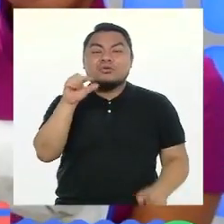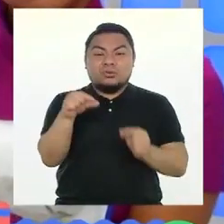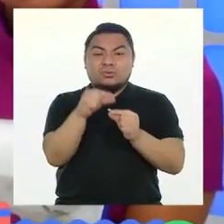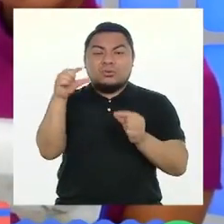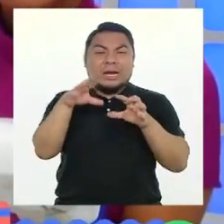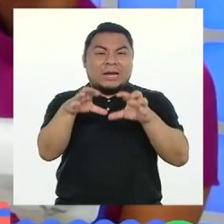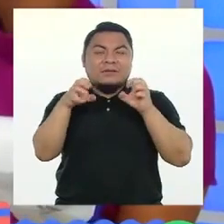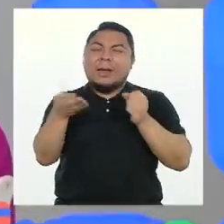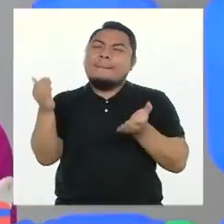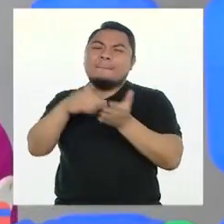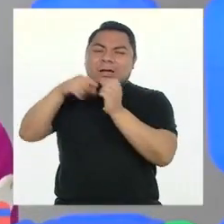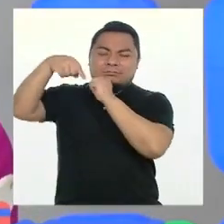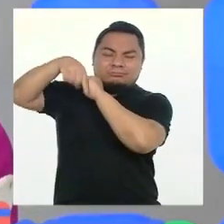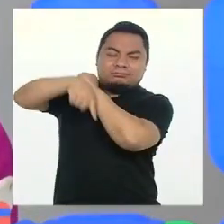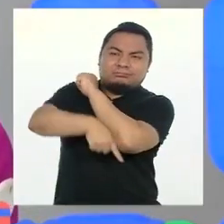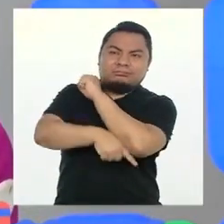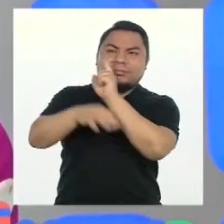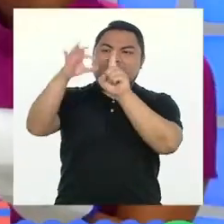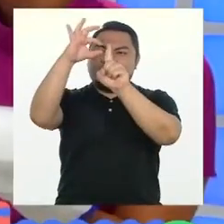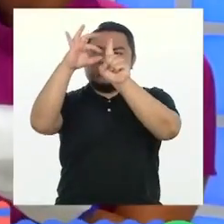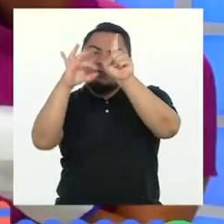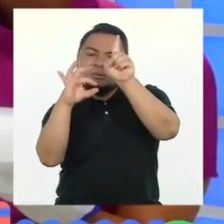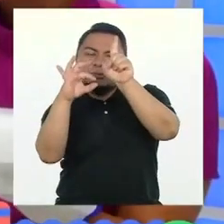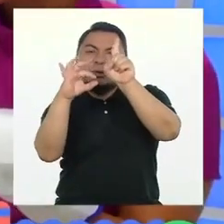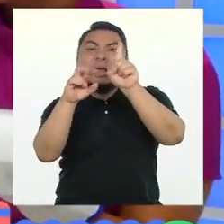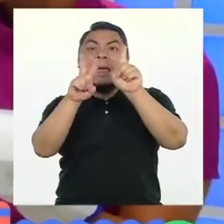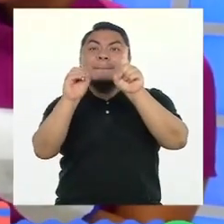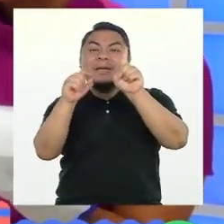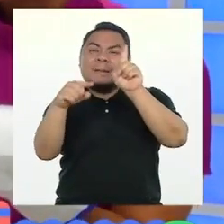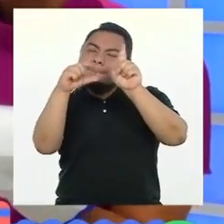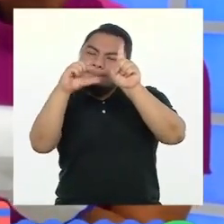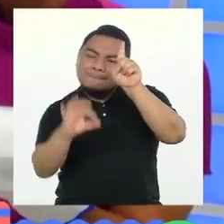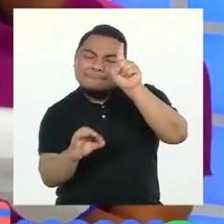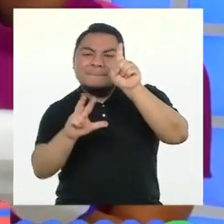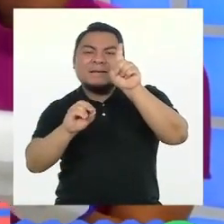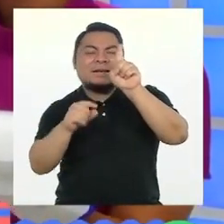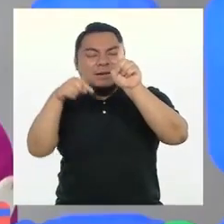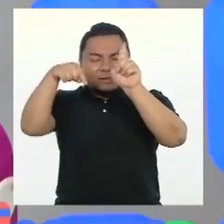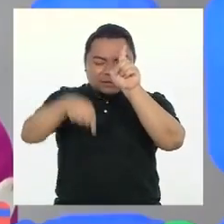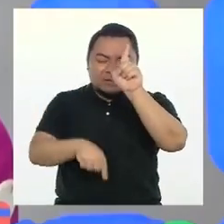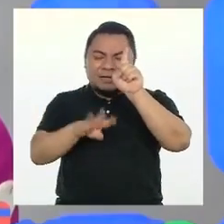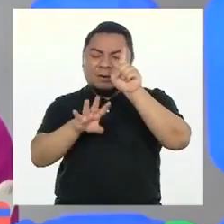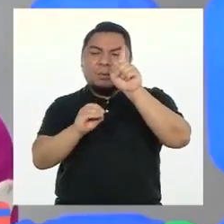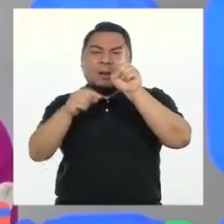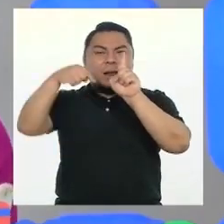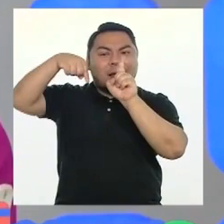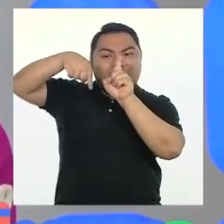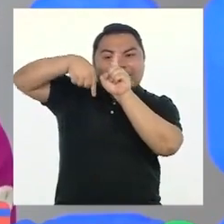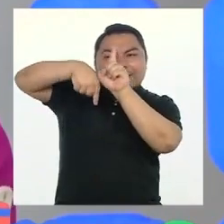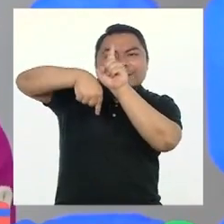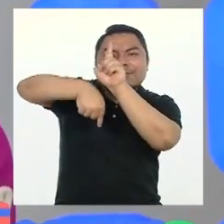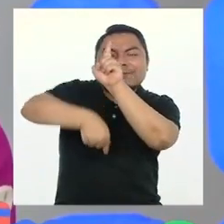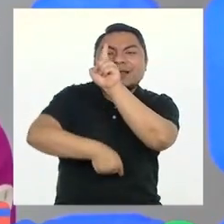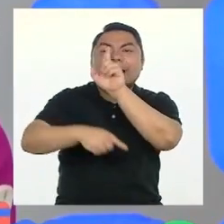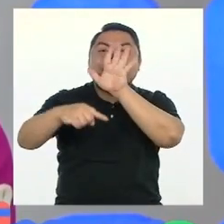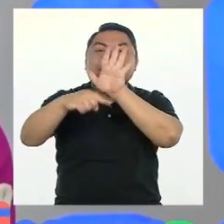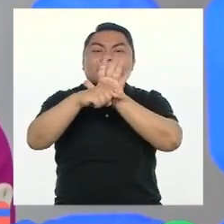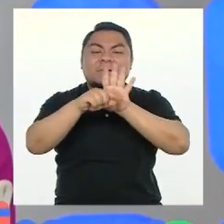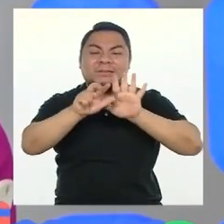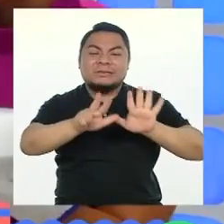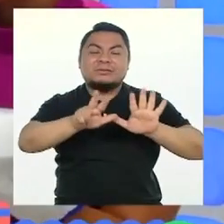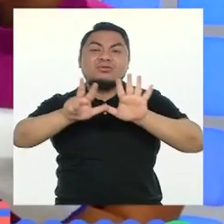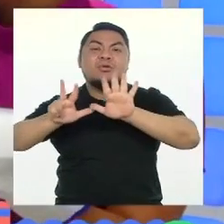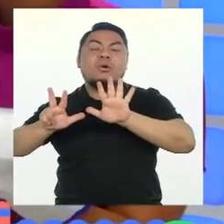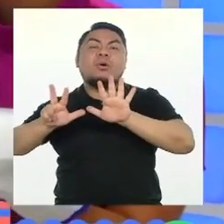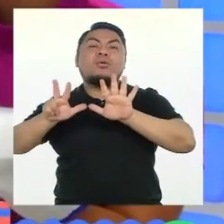hay que ir más abajo, a menos 10, menos 20, más abajo, menos 30, menos 40, hasta llegar a menos 78